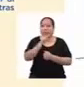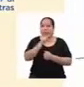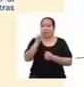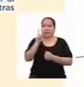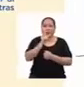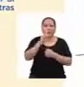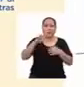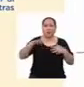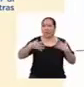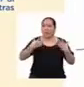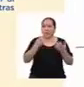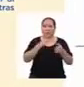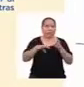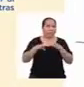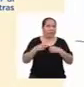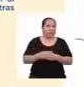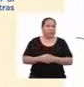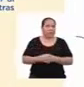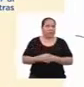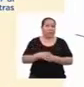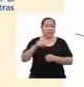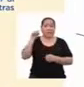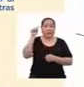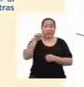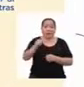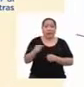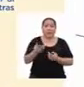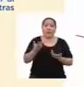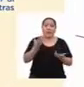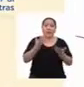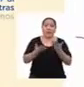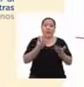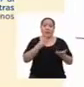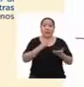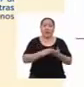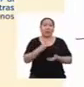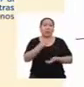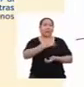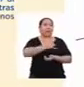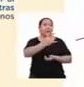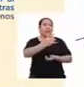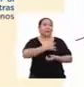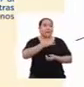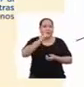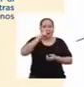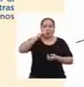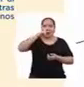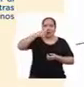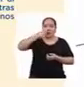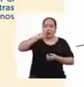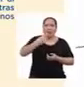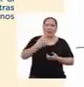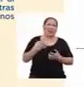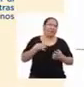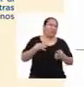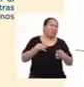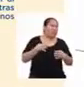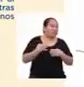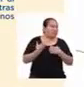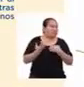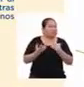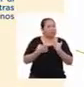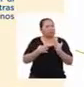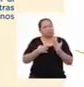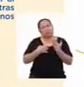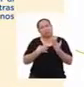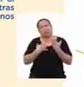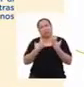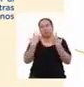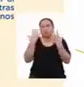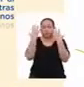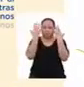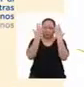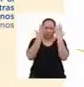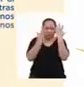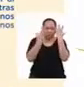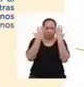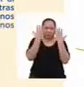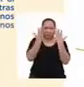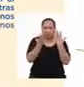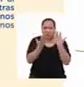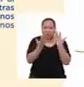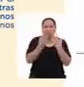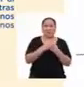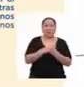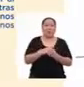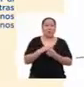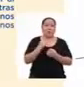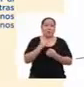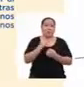las podemos hacer. Eso hace que quizás nos sintamos aburridos, fastidiados, angustiados y sin